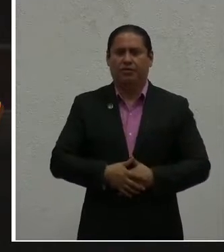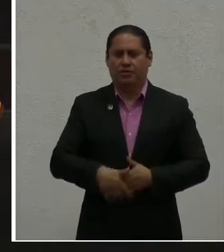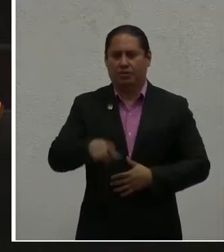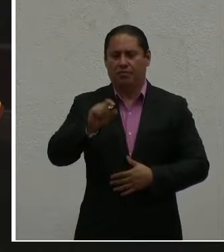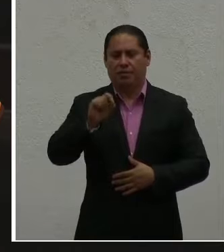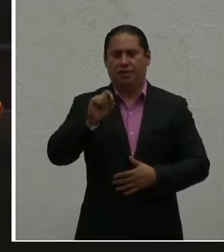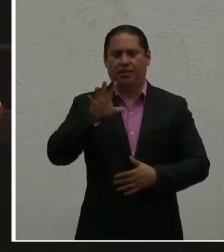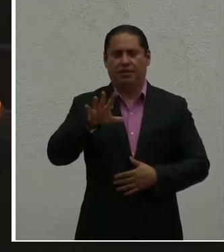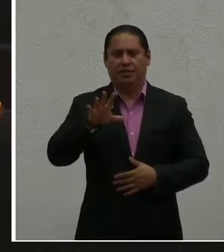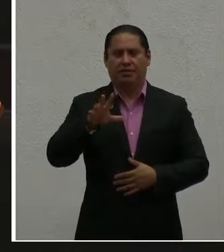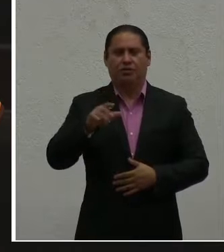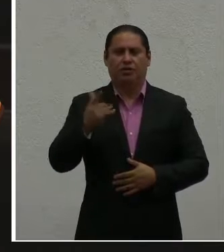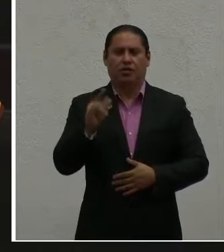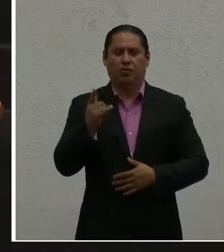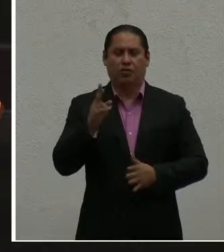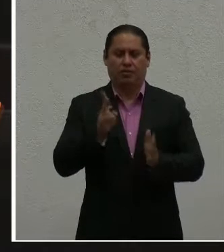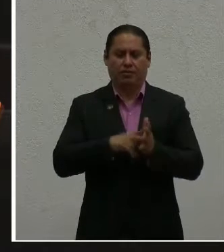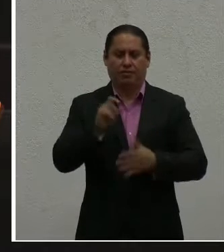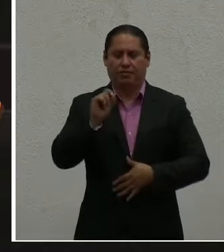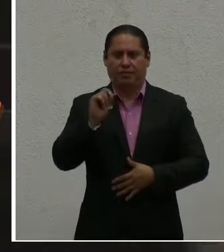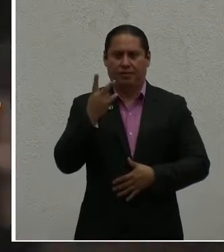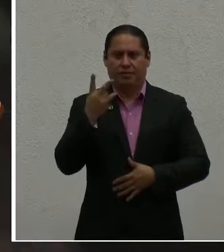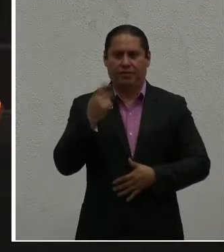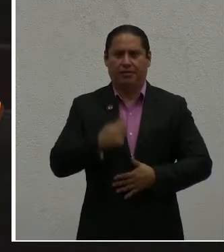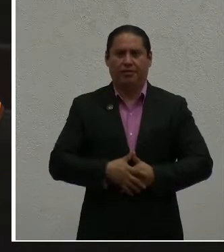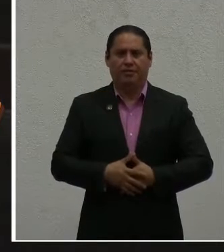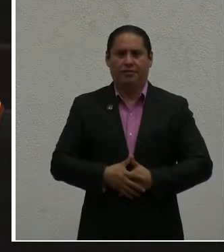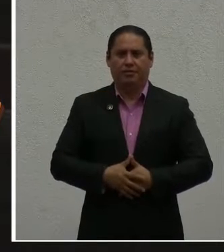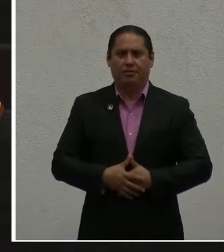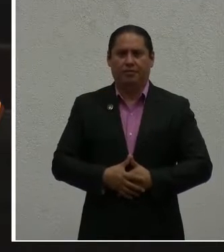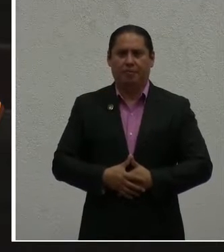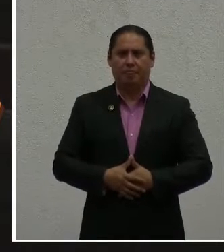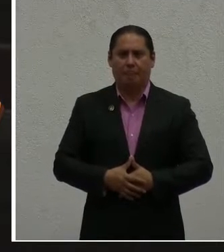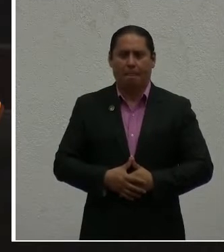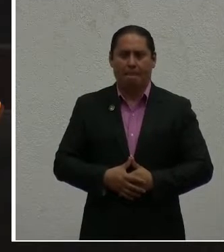25 días del mes de julio de 2022.